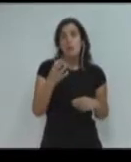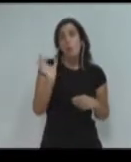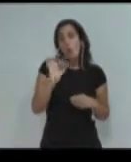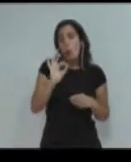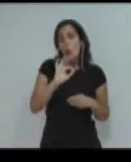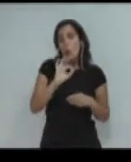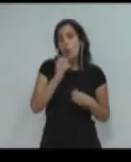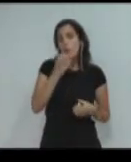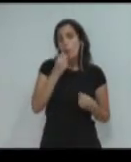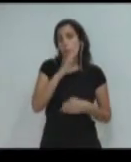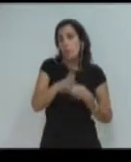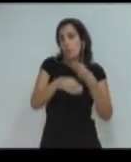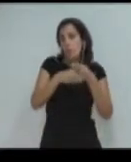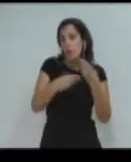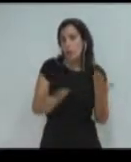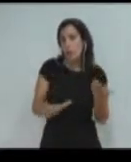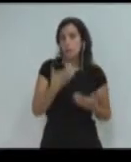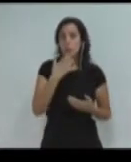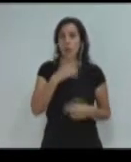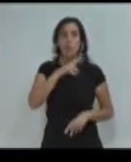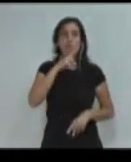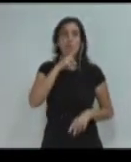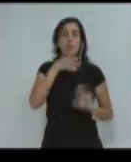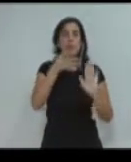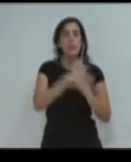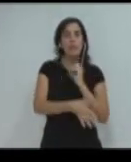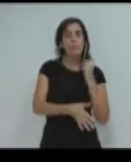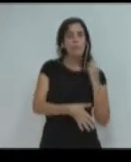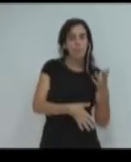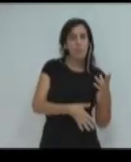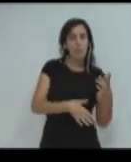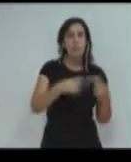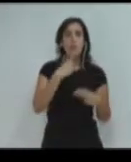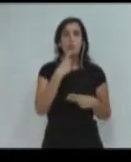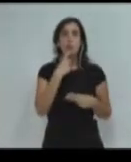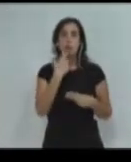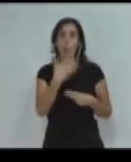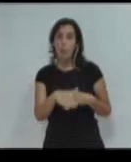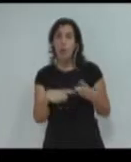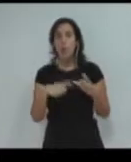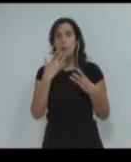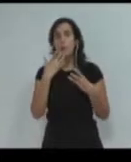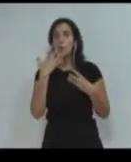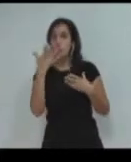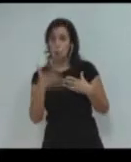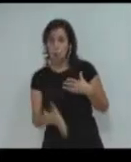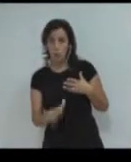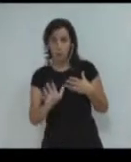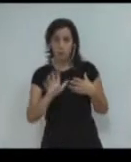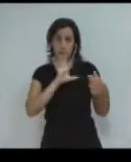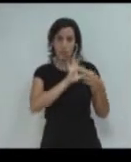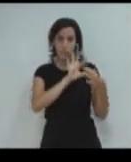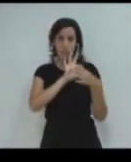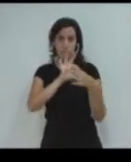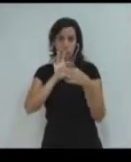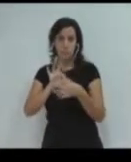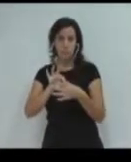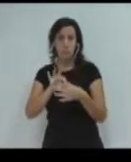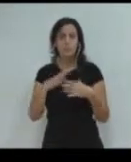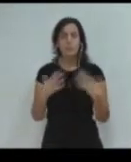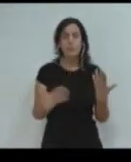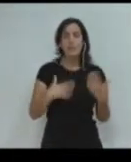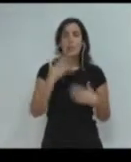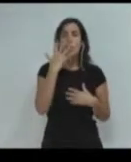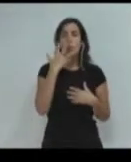es decir, se pone De al verde se pone flechitas. bien, al Eso. rojo mal, al amarillo regular. Es Regular. decir, pero en ningún caso que el